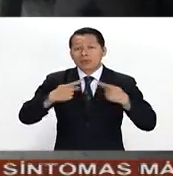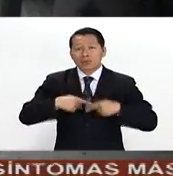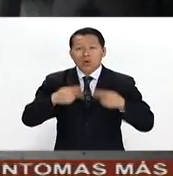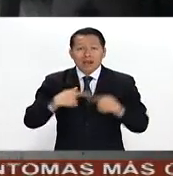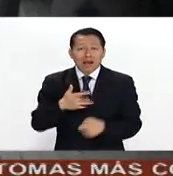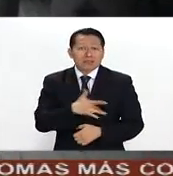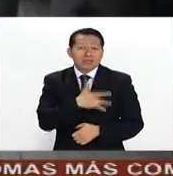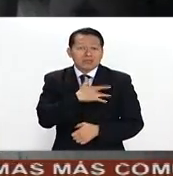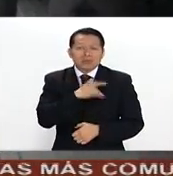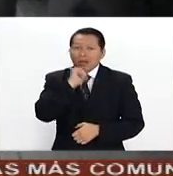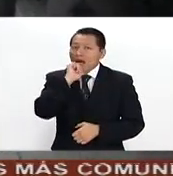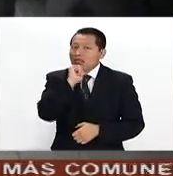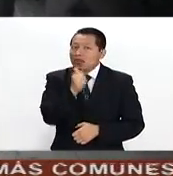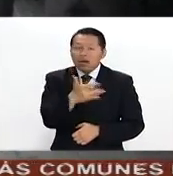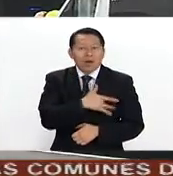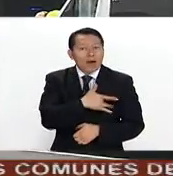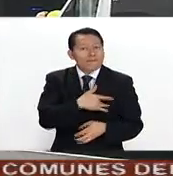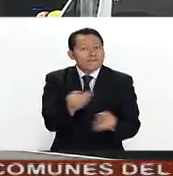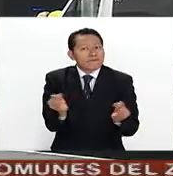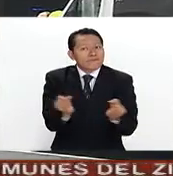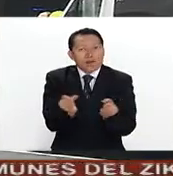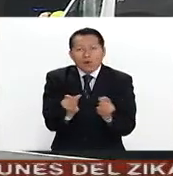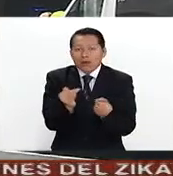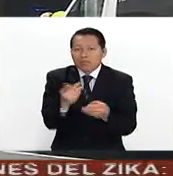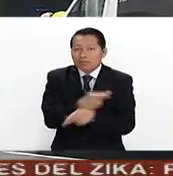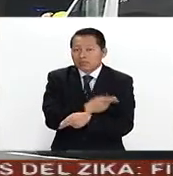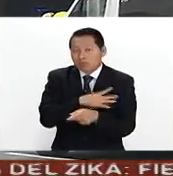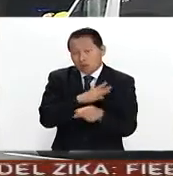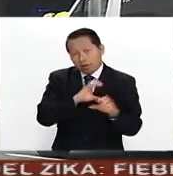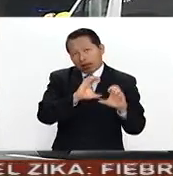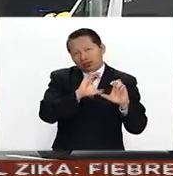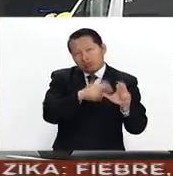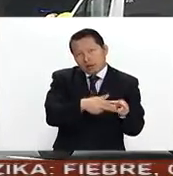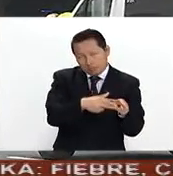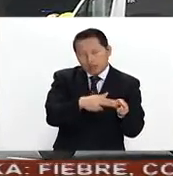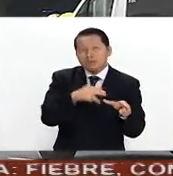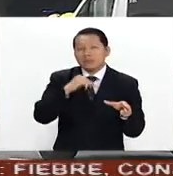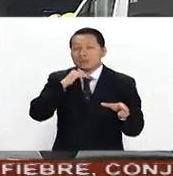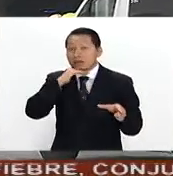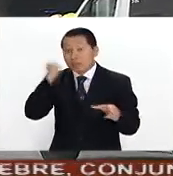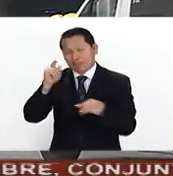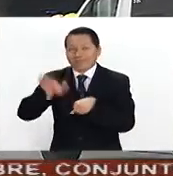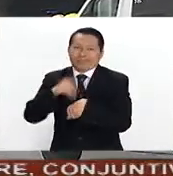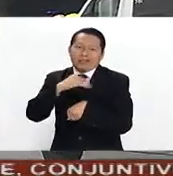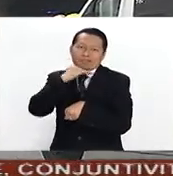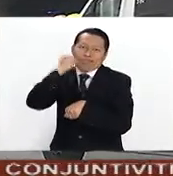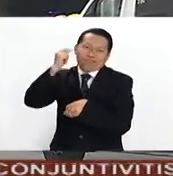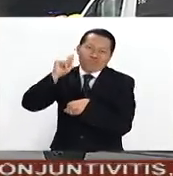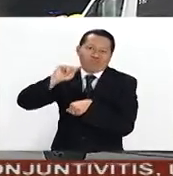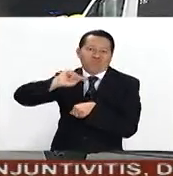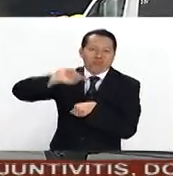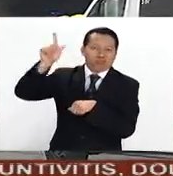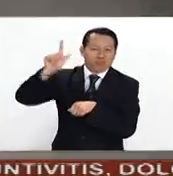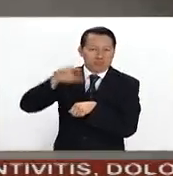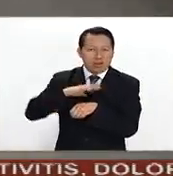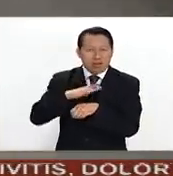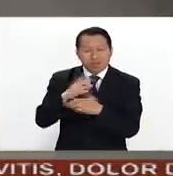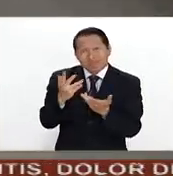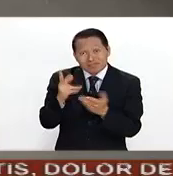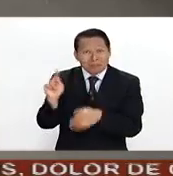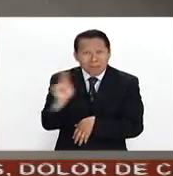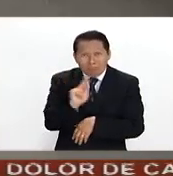salvajismo, pues no conoce fronteras, ¿no? De Chiapas a Alemania, que es el primer mundo, cosas